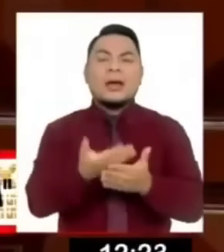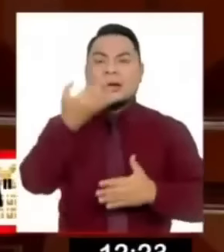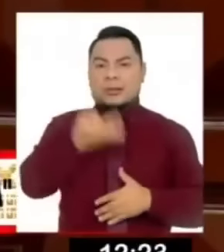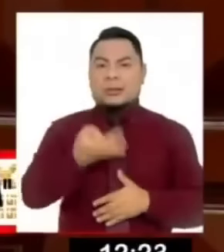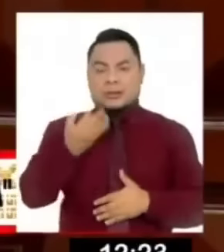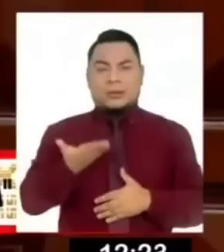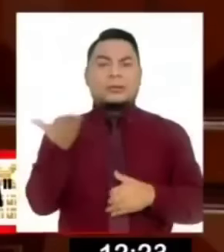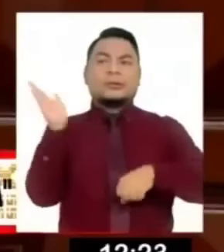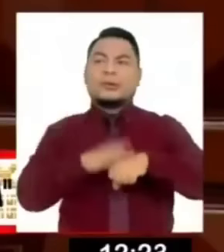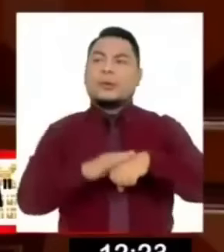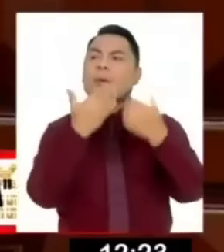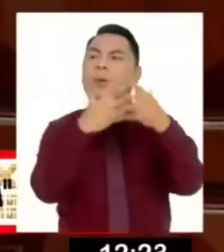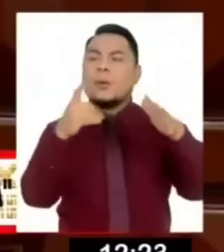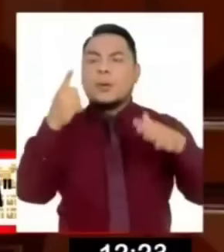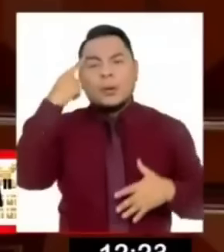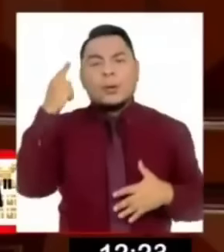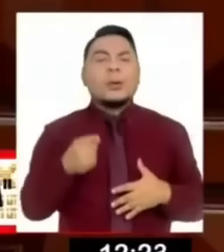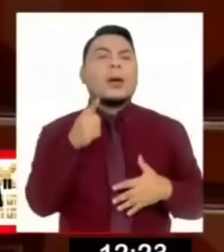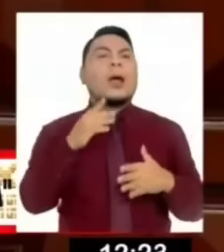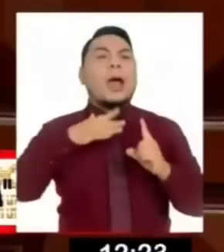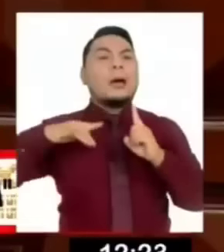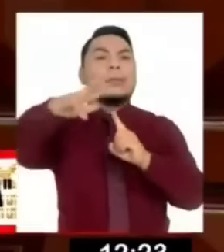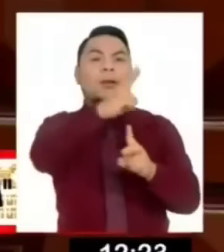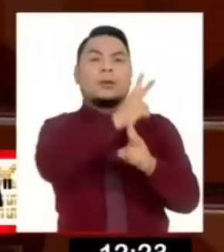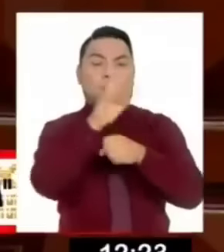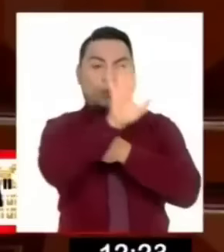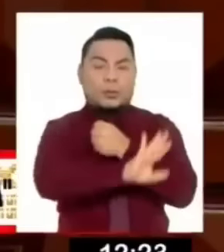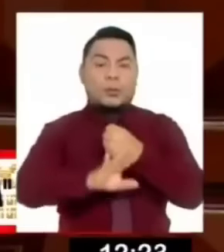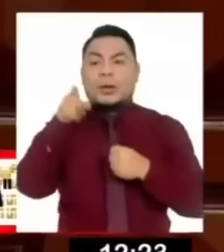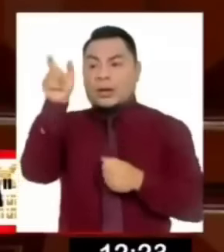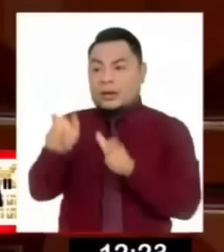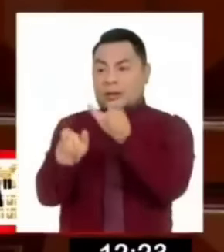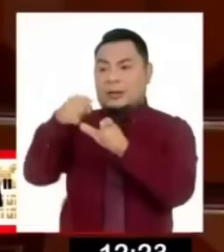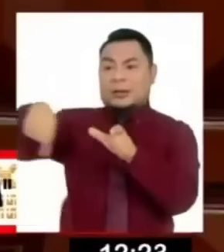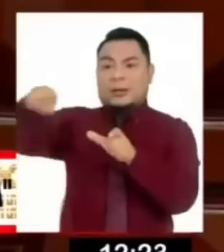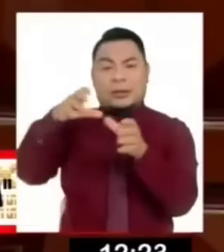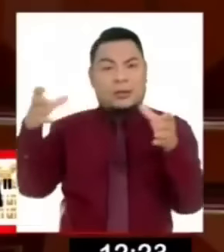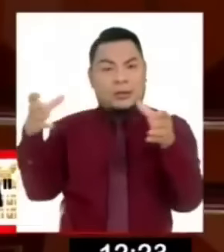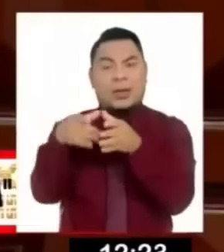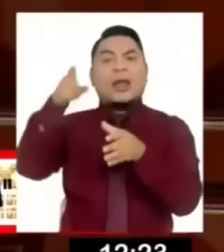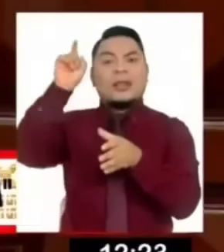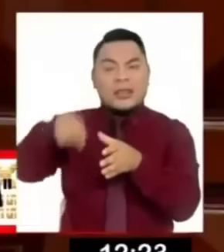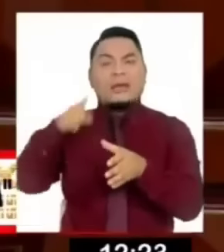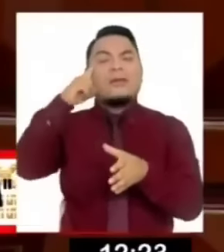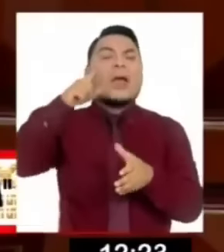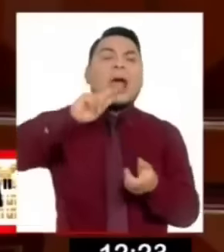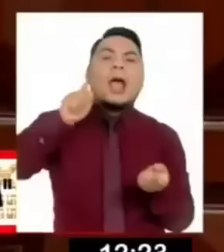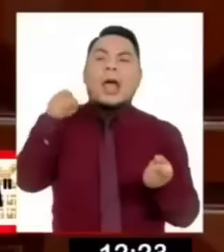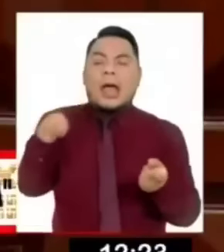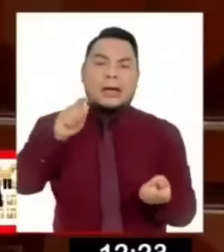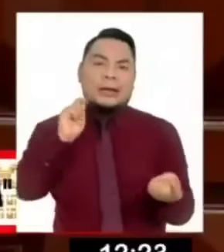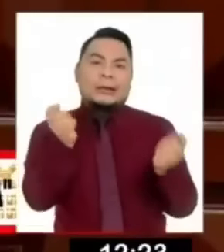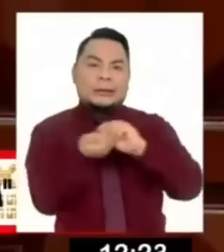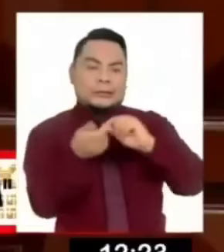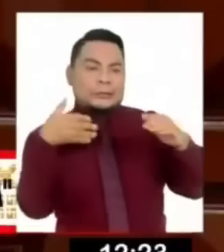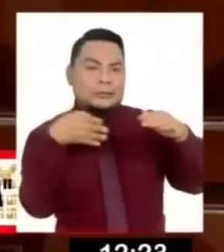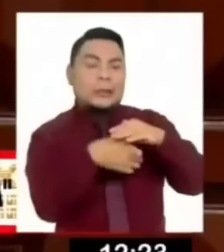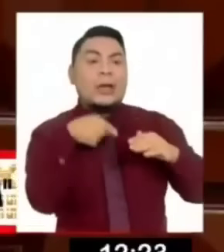reales sobre cualquier pasivo ambiental. Los actores deben acondicionarse a cada escenario y no al